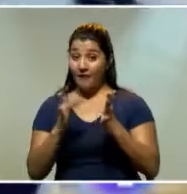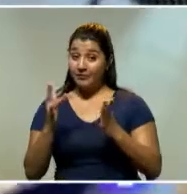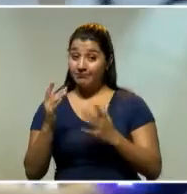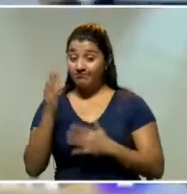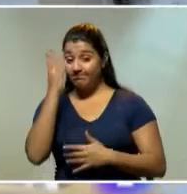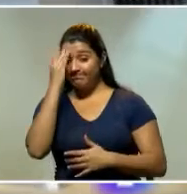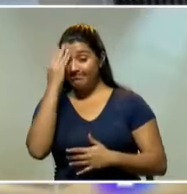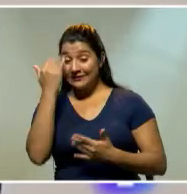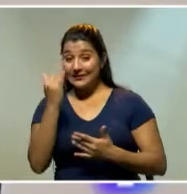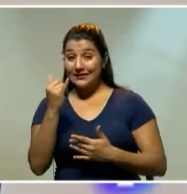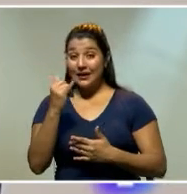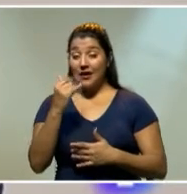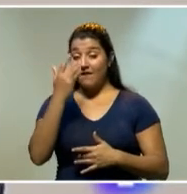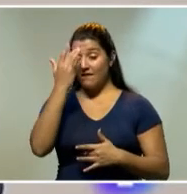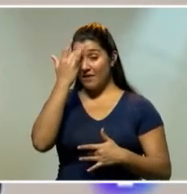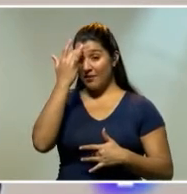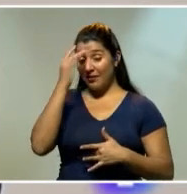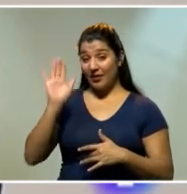frenar el impulso olímpico.